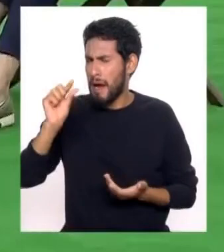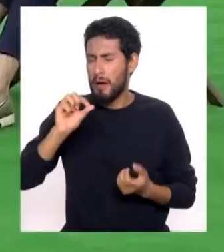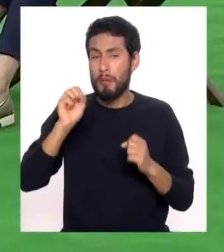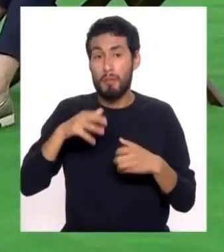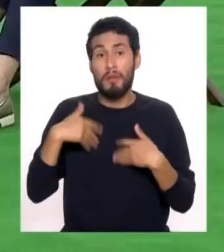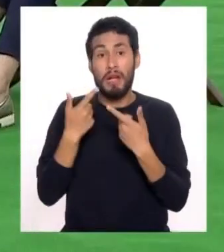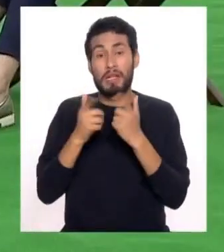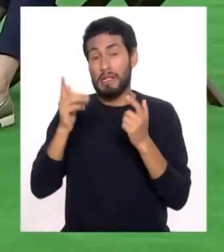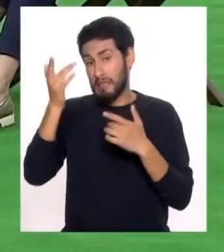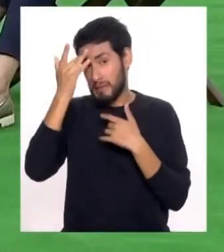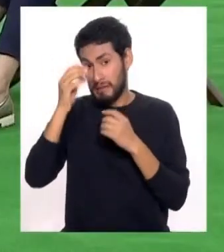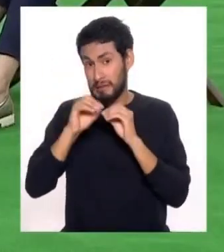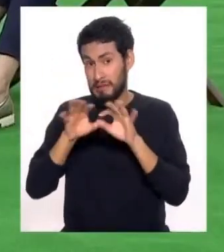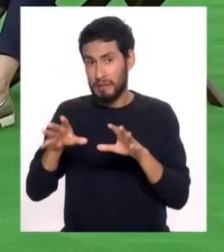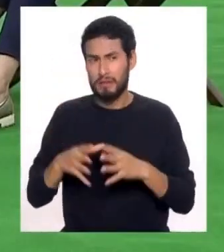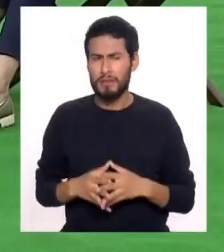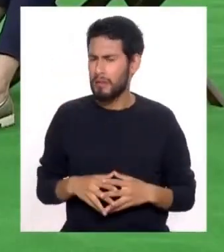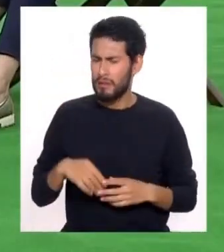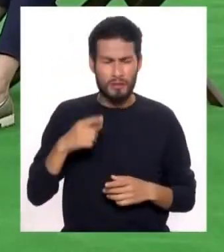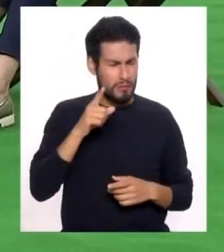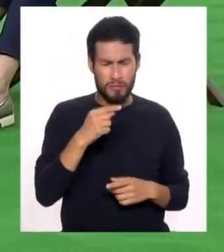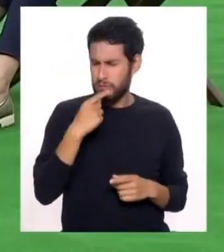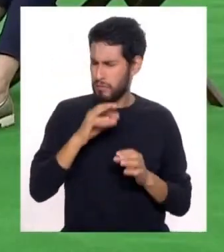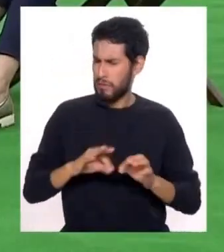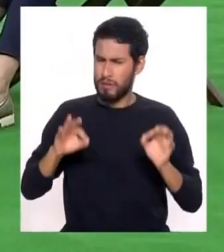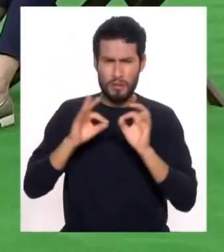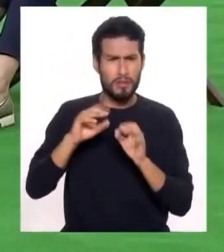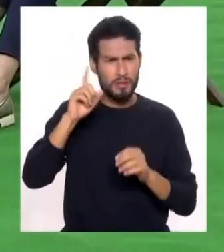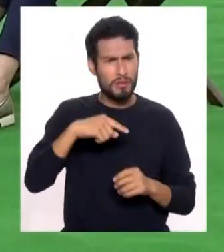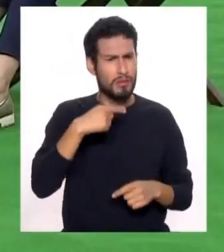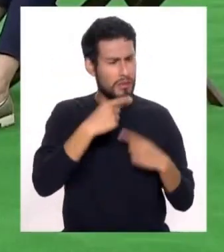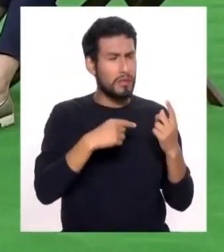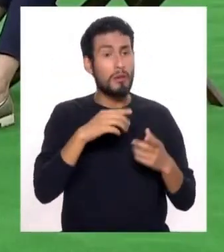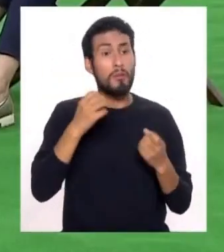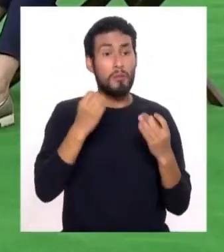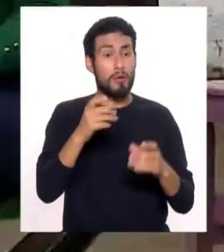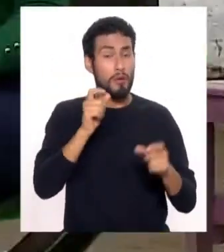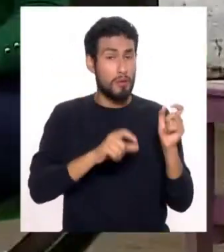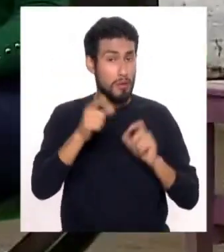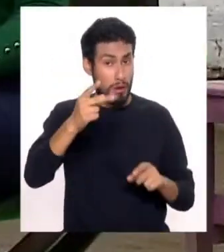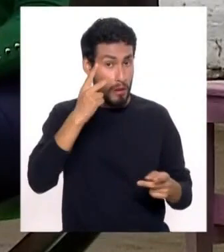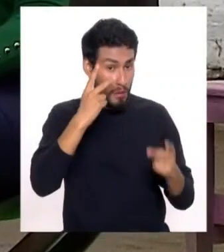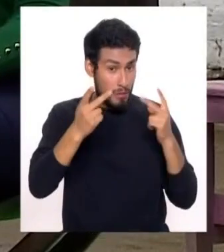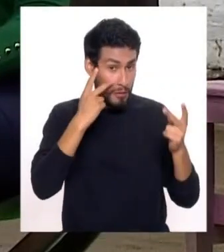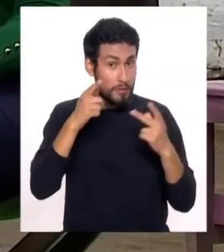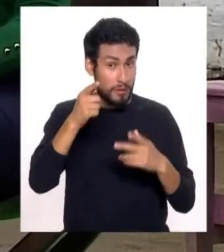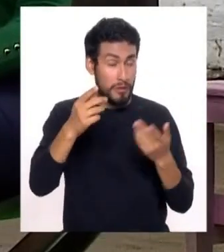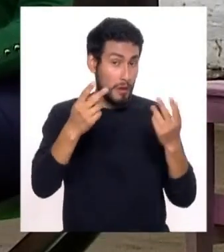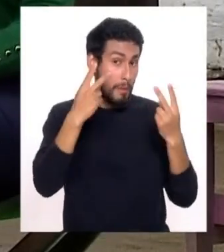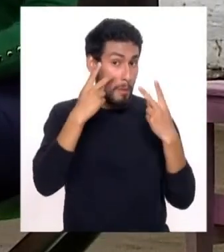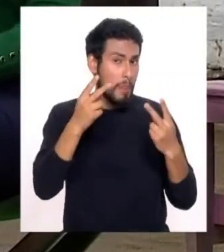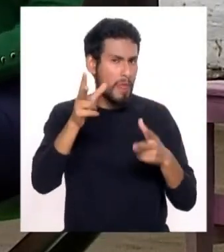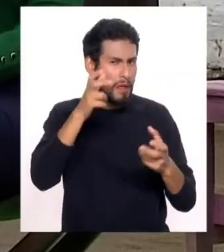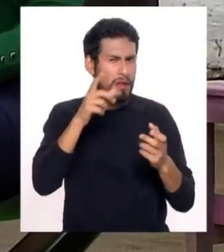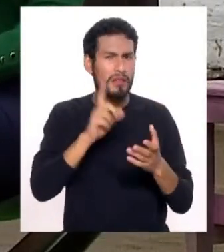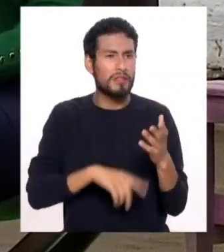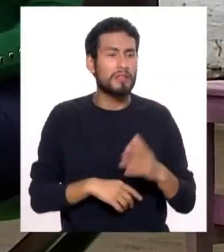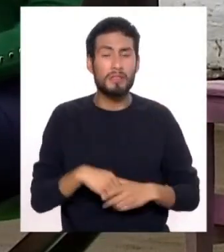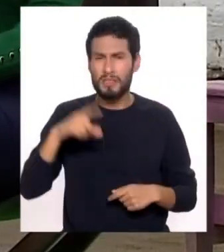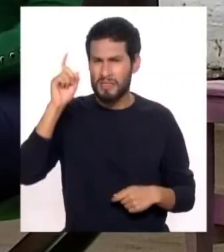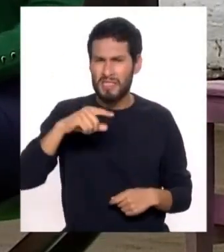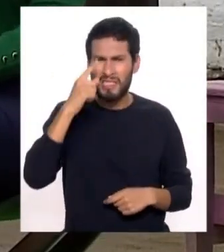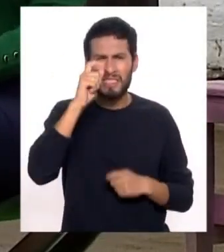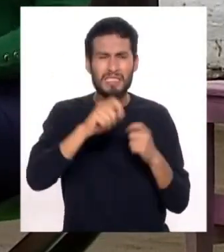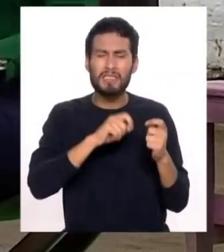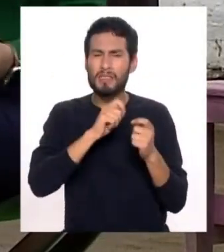de muchas enfermedades. Me has dicho una cosa que yo creo que sí es importante recalcar, porque muchos amigos televidentes que nos ven y nos están escuchando tienen que precisar